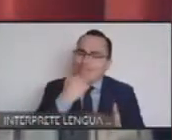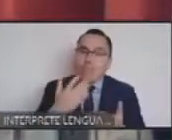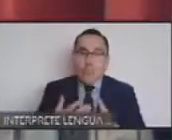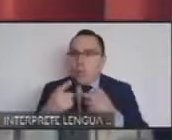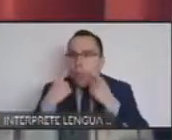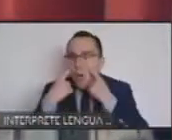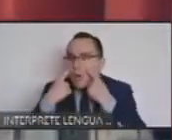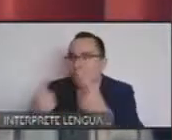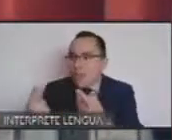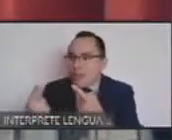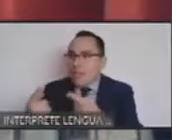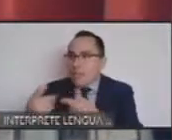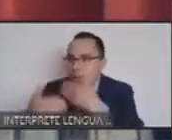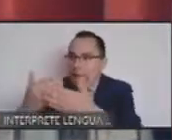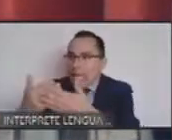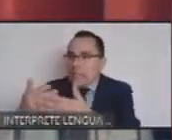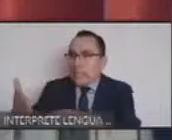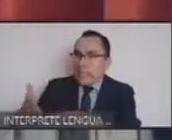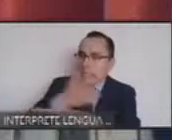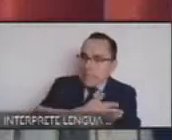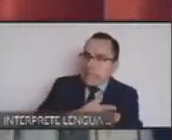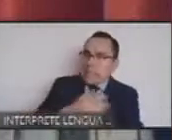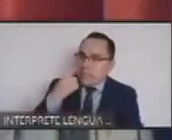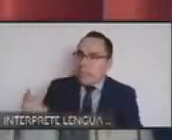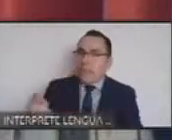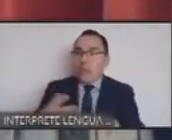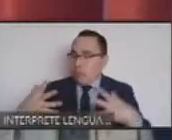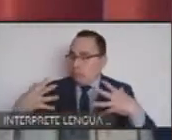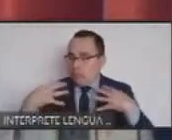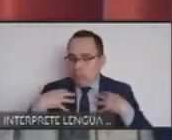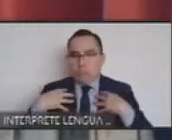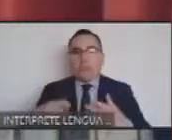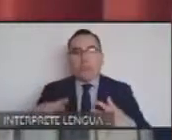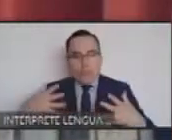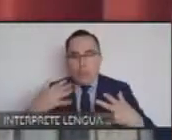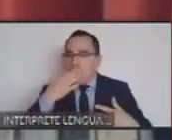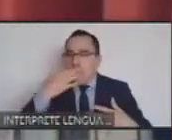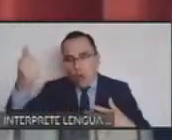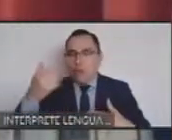medida que somos capaces de hacernos cargo de esa realidad, también somos capaces de mejorar.